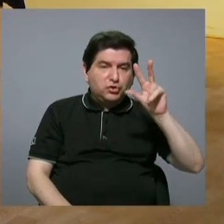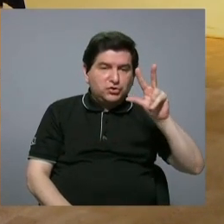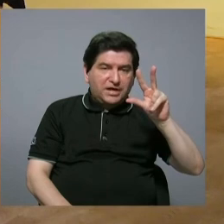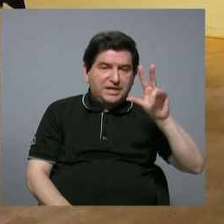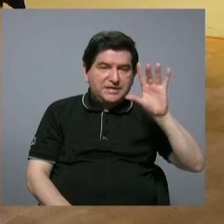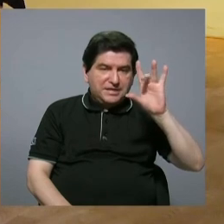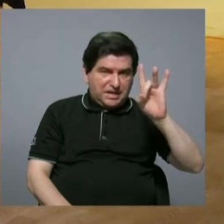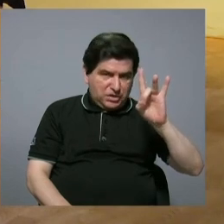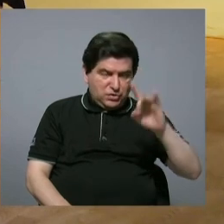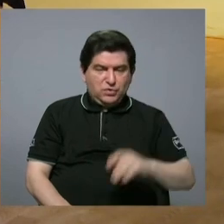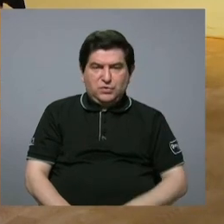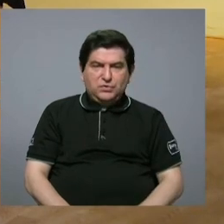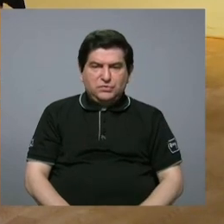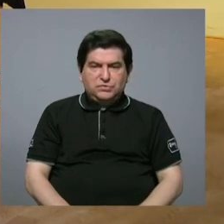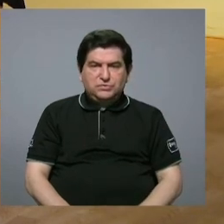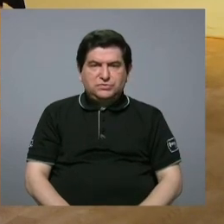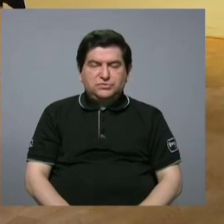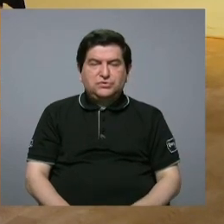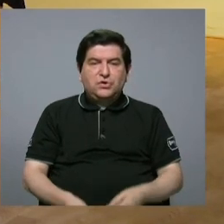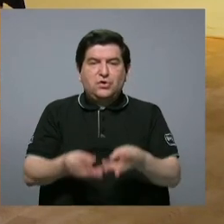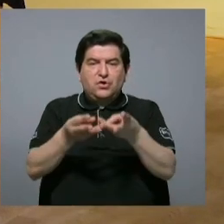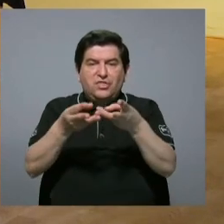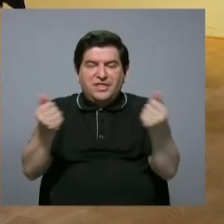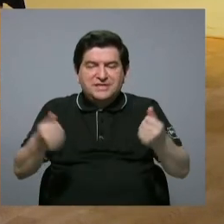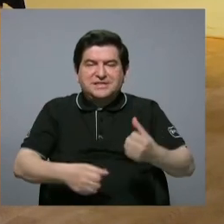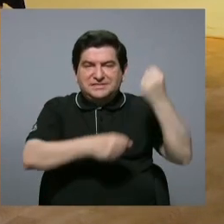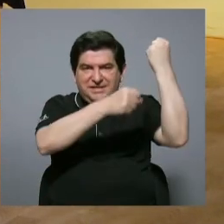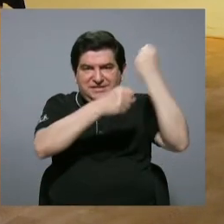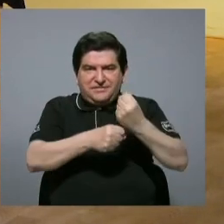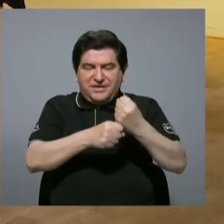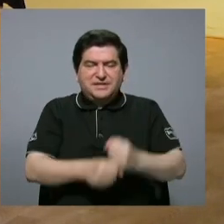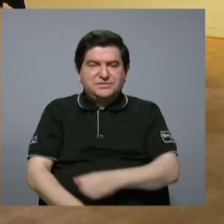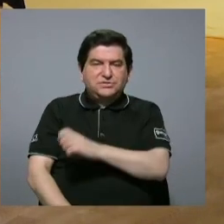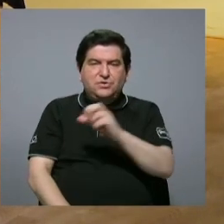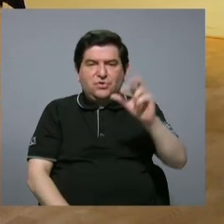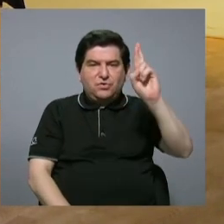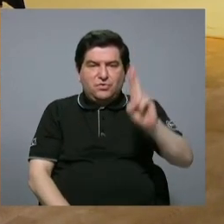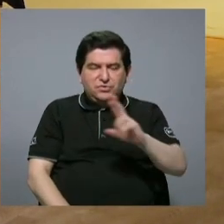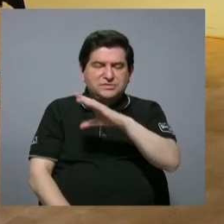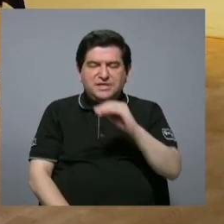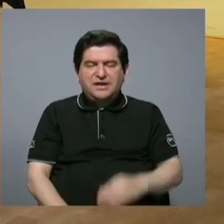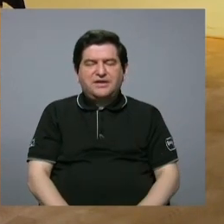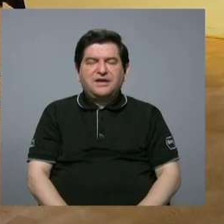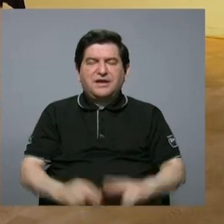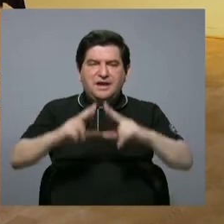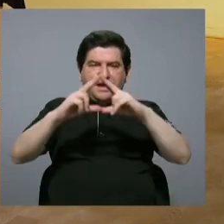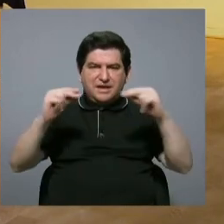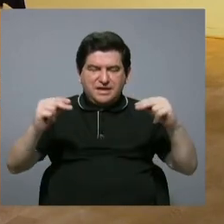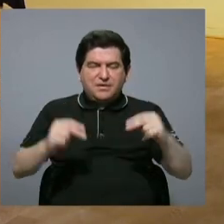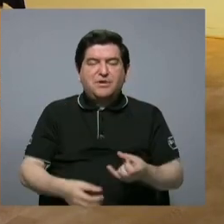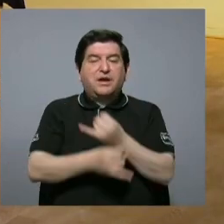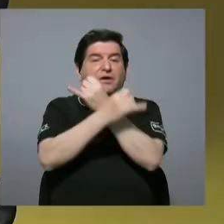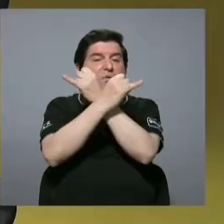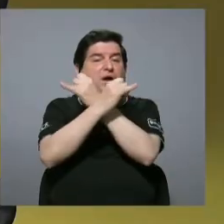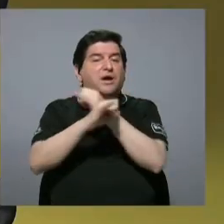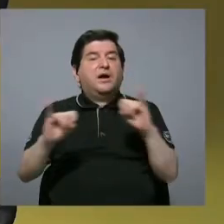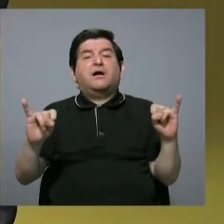1838 se deshace la federación, Costa Rica y Nicaragua son estados de momento